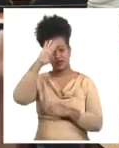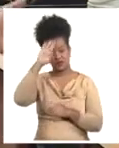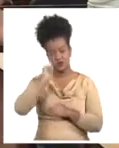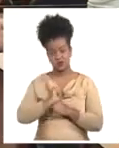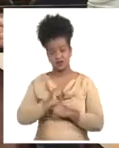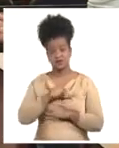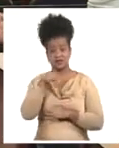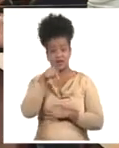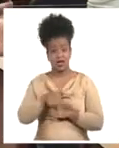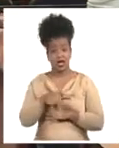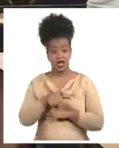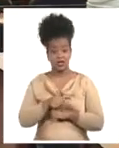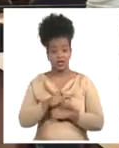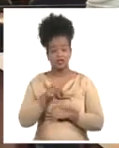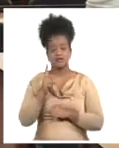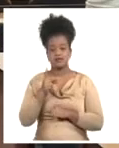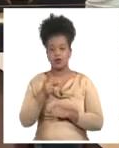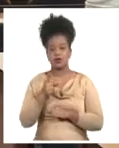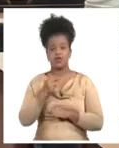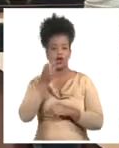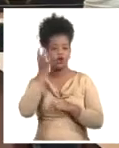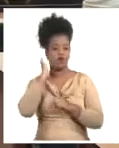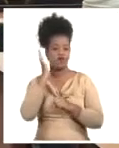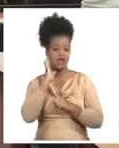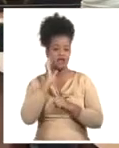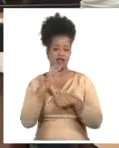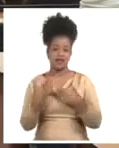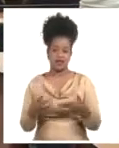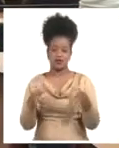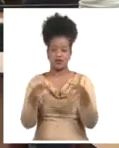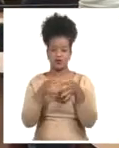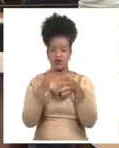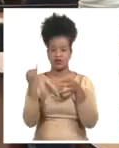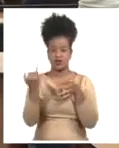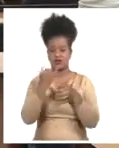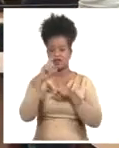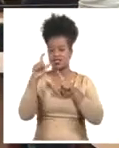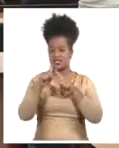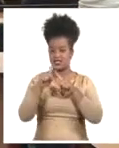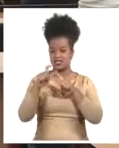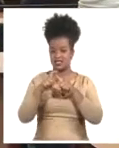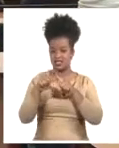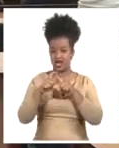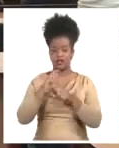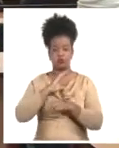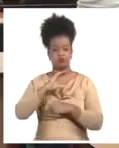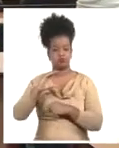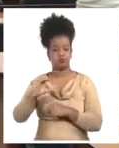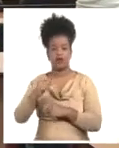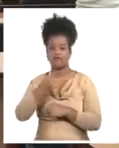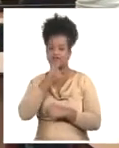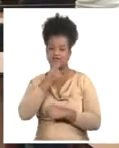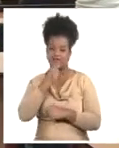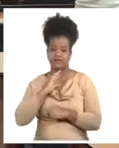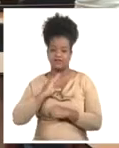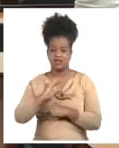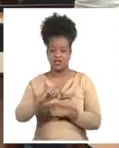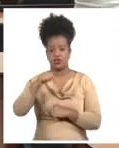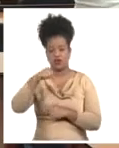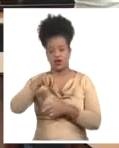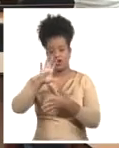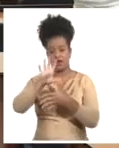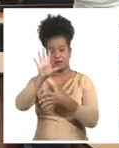Aquí tiene lugar la segunda conferencia de la Unión Internacional de Sindicatos de Pensionados y Jubilados de la Región